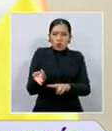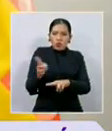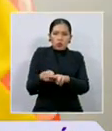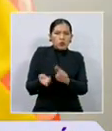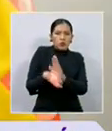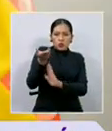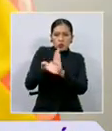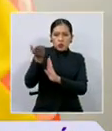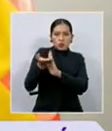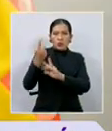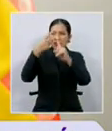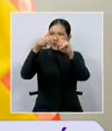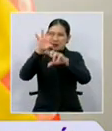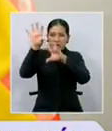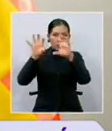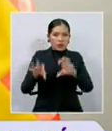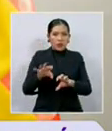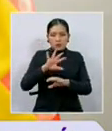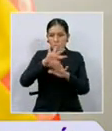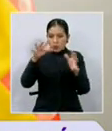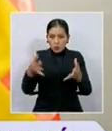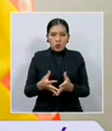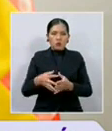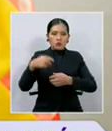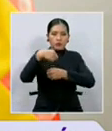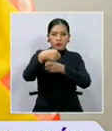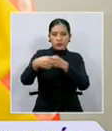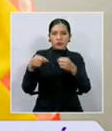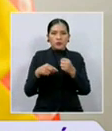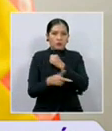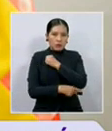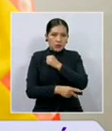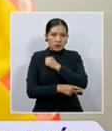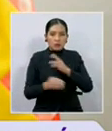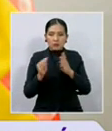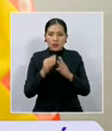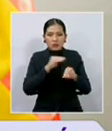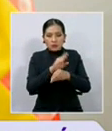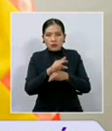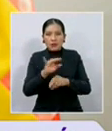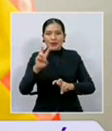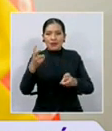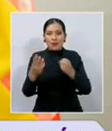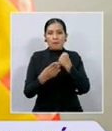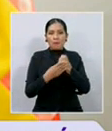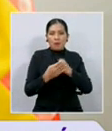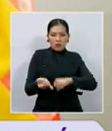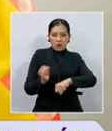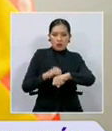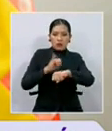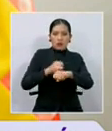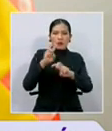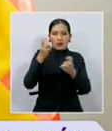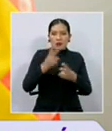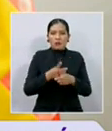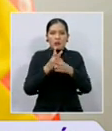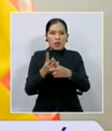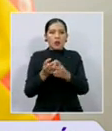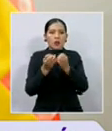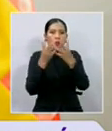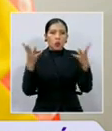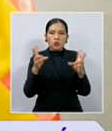países, dificultades en la cadena de suministros y la elevación de las tasas de interés, especialmente en los